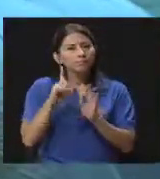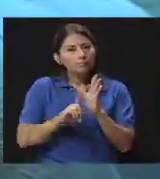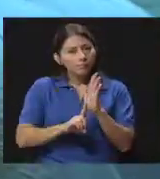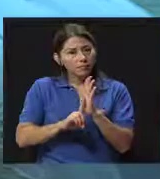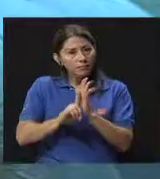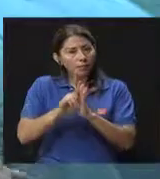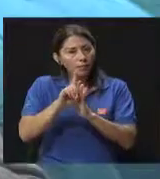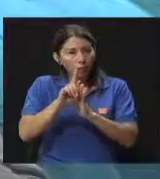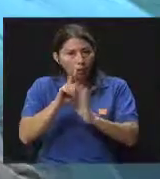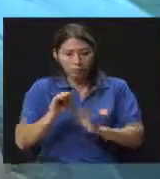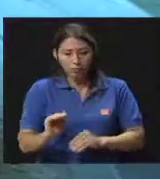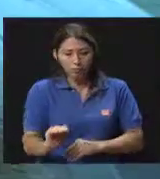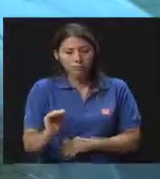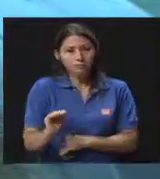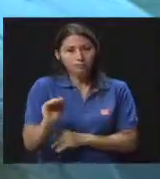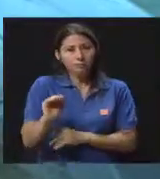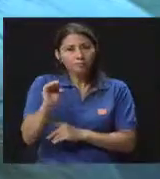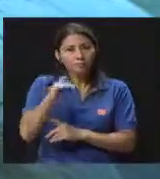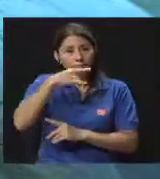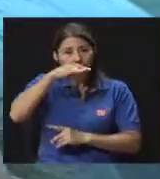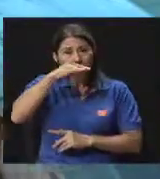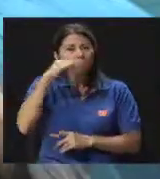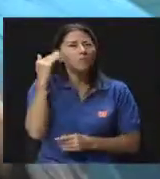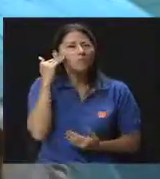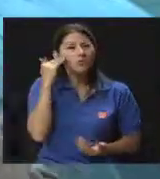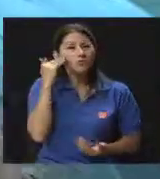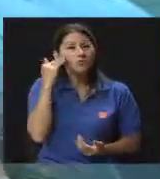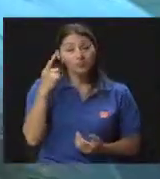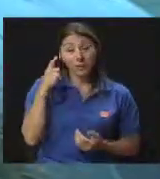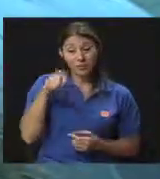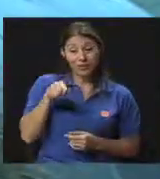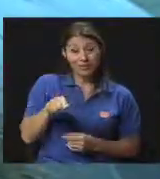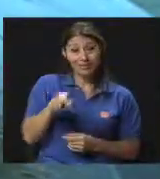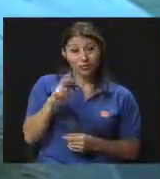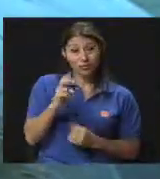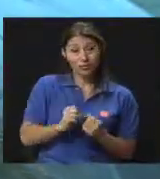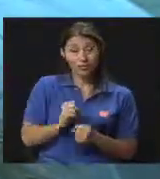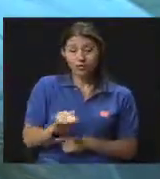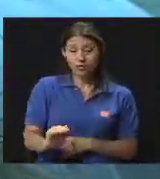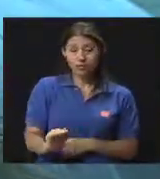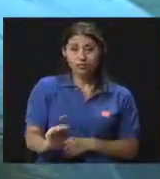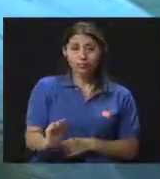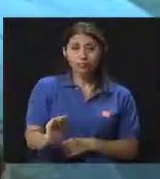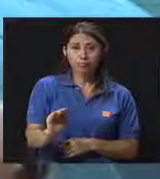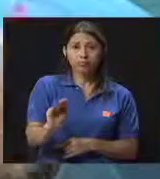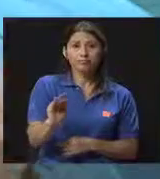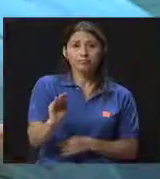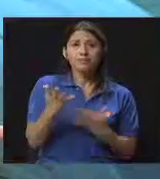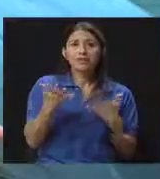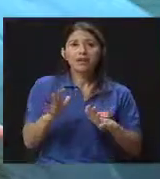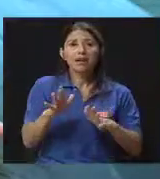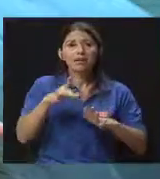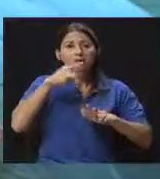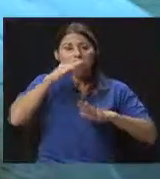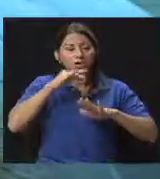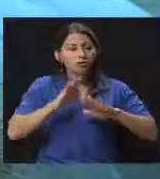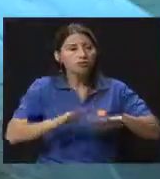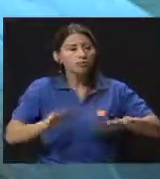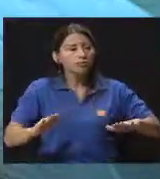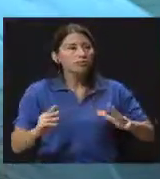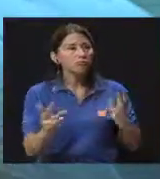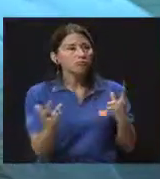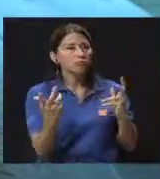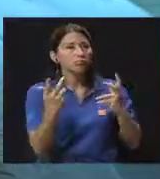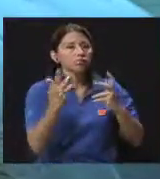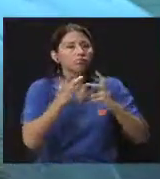de los niños. ¿Por qué? Porque en esos primeros 2 años se da la adaptación de los niños al medio. Y para